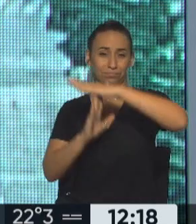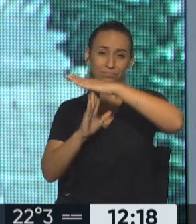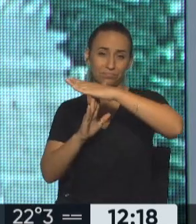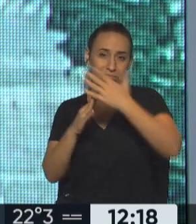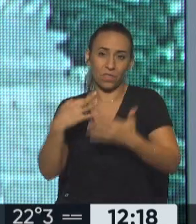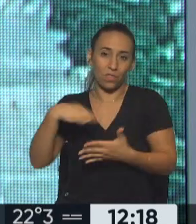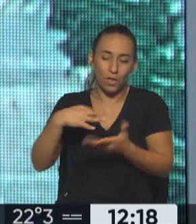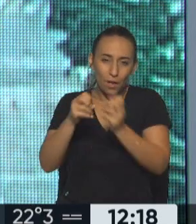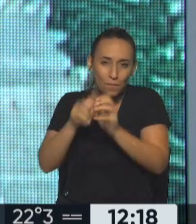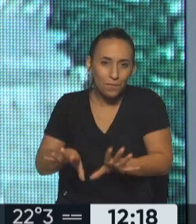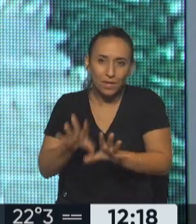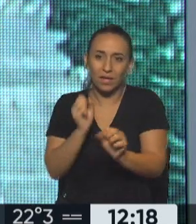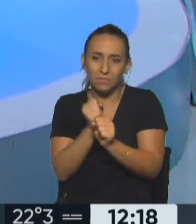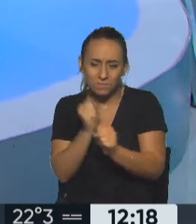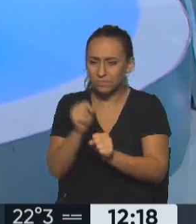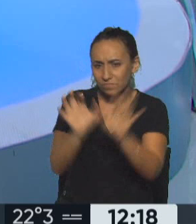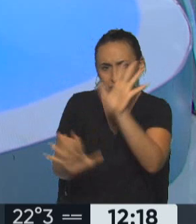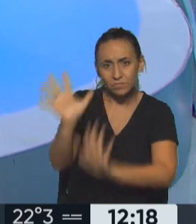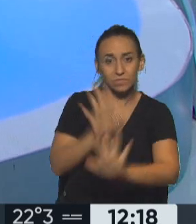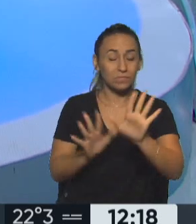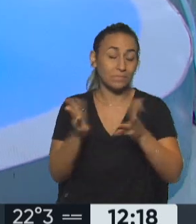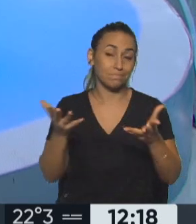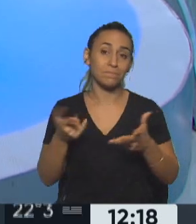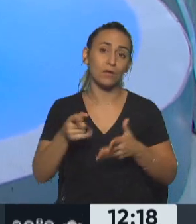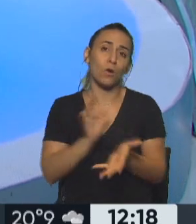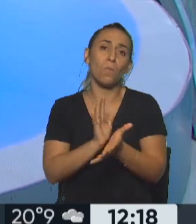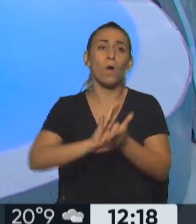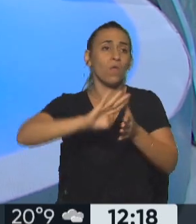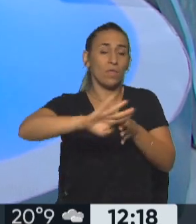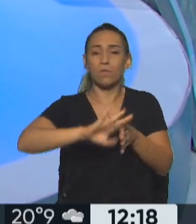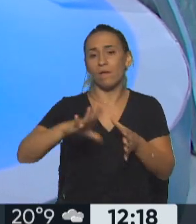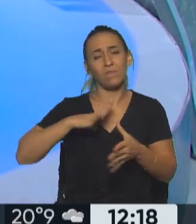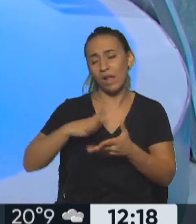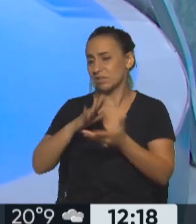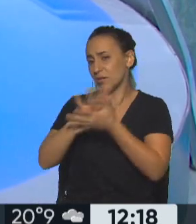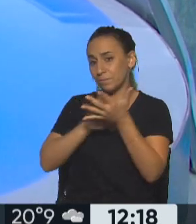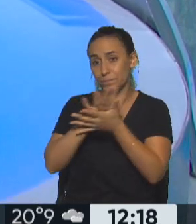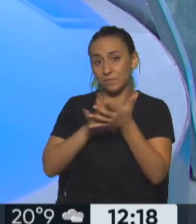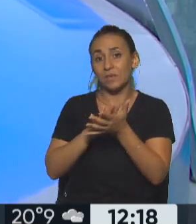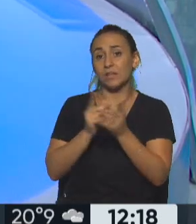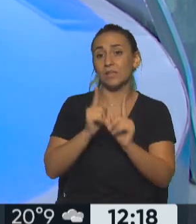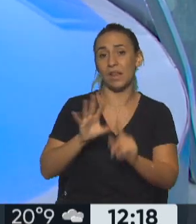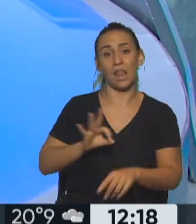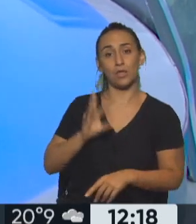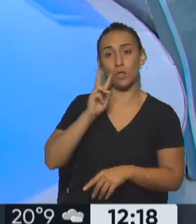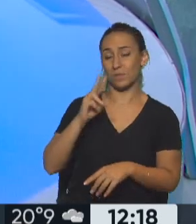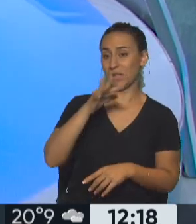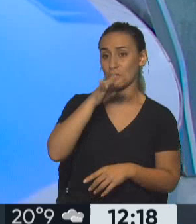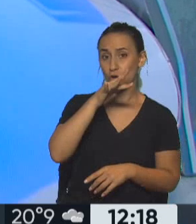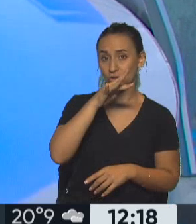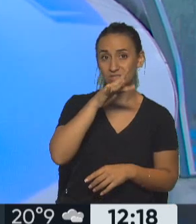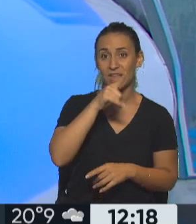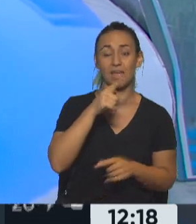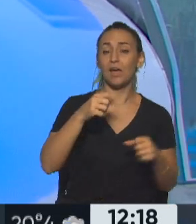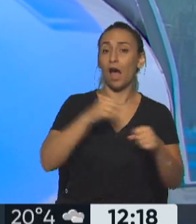en fin, ahí hay una deuda pendiente y la necesidad de implementar un sistema que fue sancionado en el 2014 a nivel federal, pero que